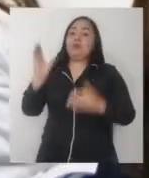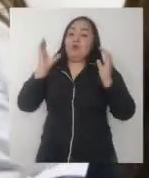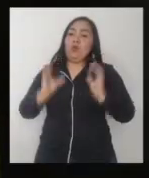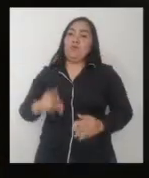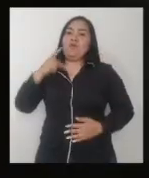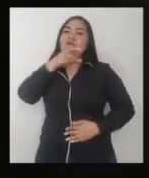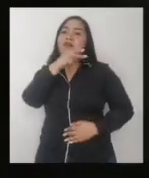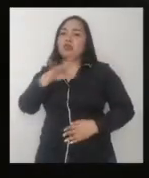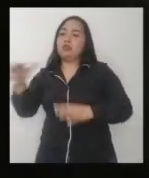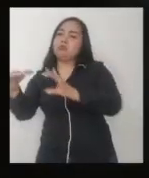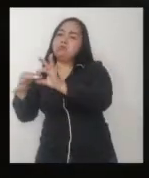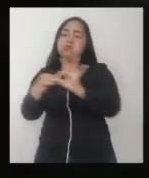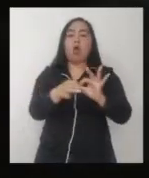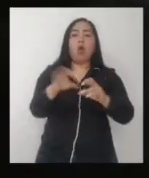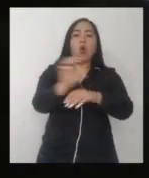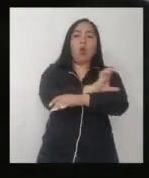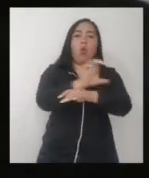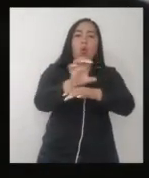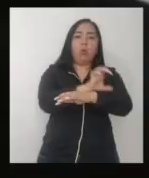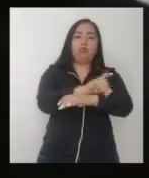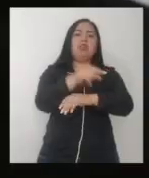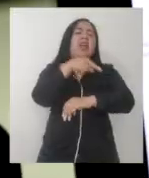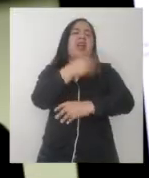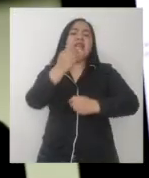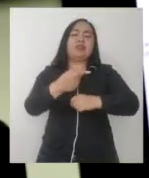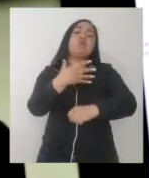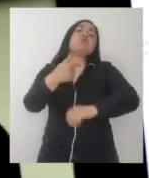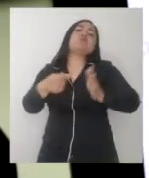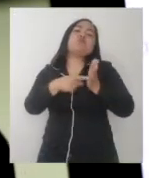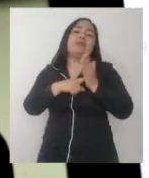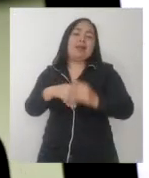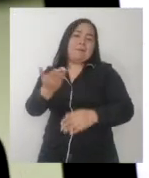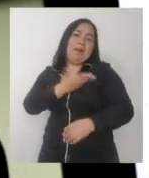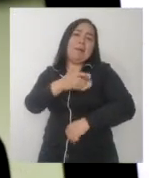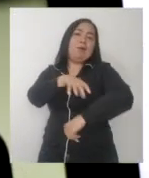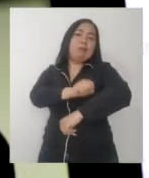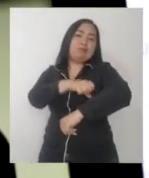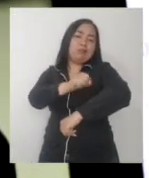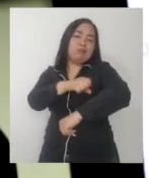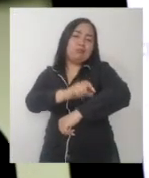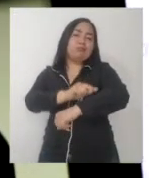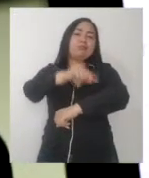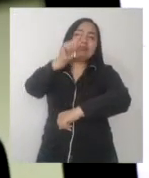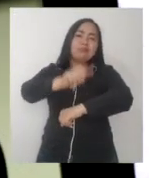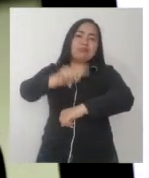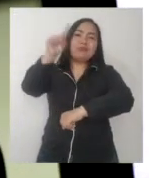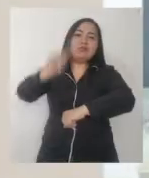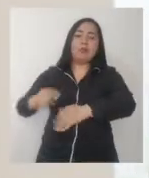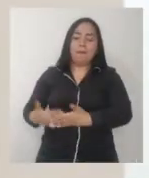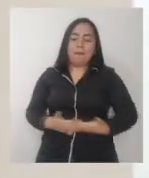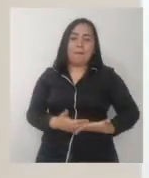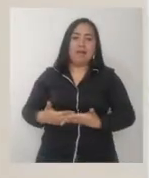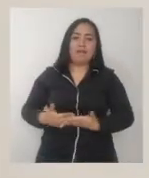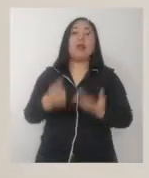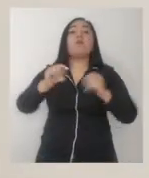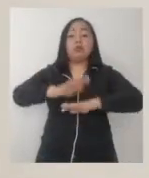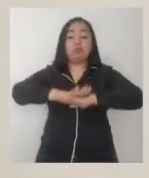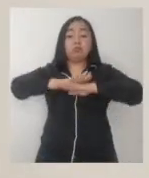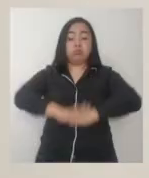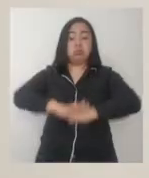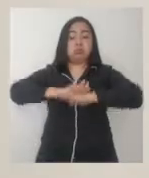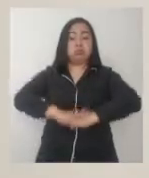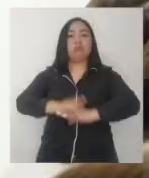un monitor, a través del cual también se toman los signos vitales de la madre, la presión, monitoreo fetal, reanimación